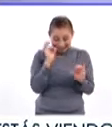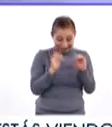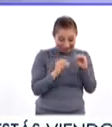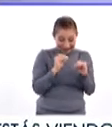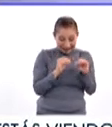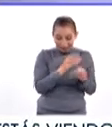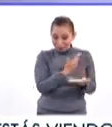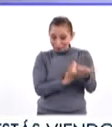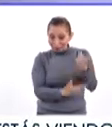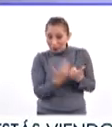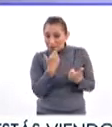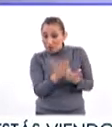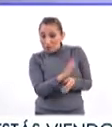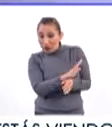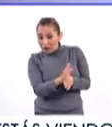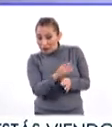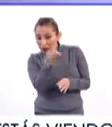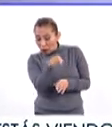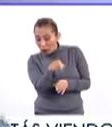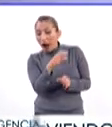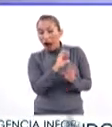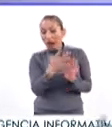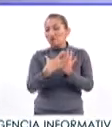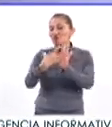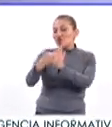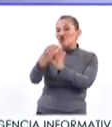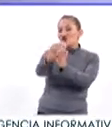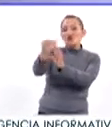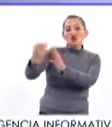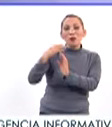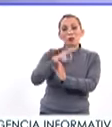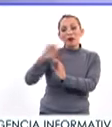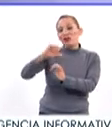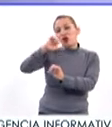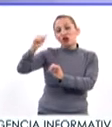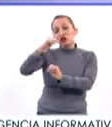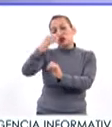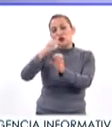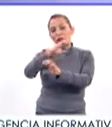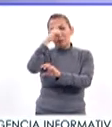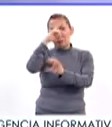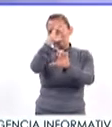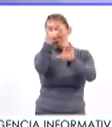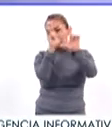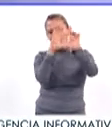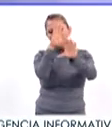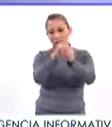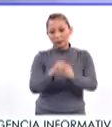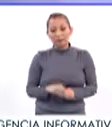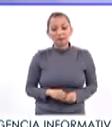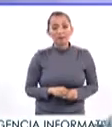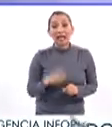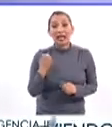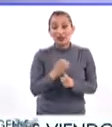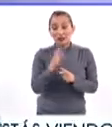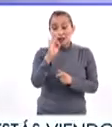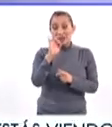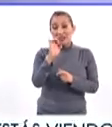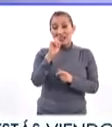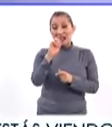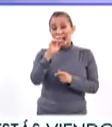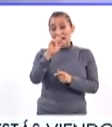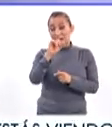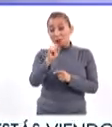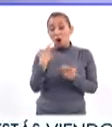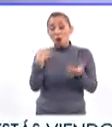se logra el éxito y el beneficio que redunda en la ciudadanía, sí entonces ya se puede permear en todo el país. Entonces justamente el reto del federalismo en